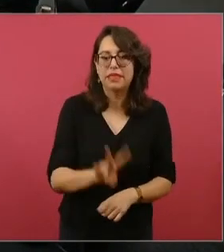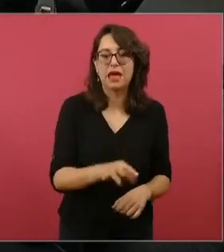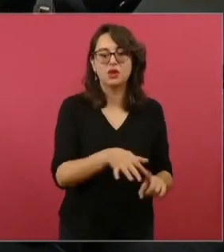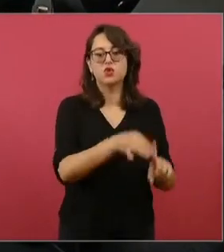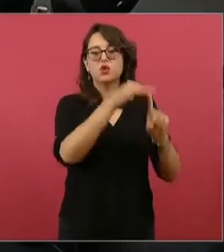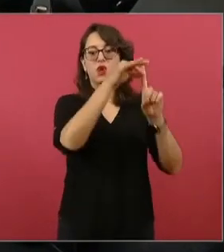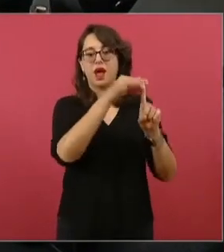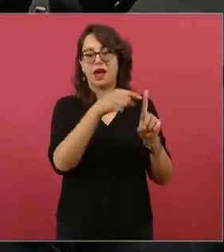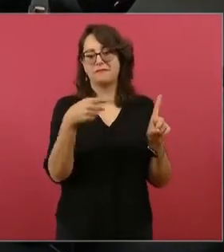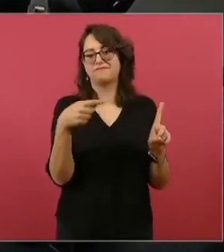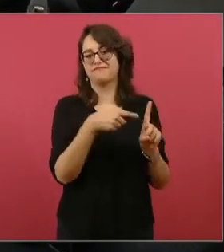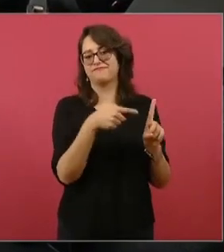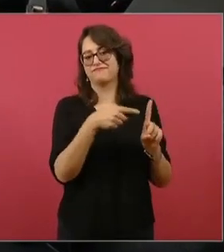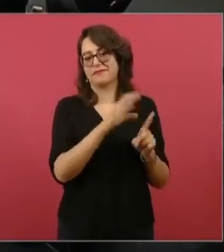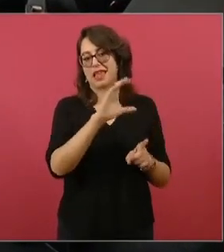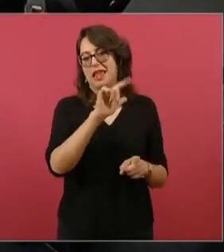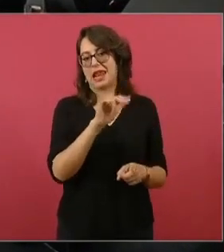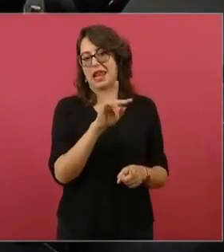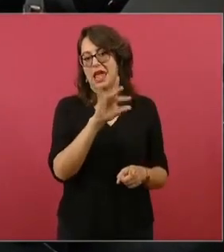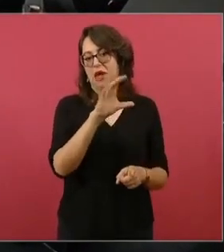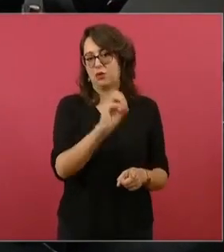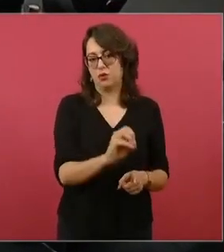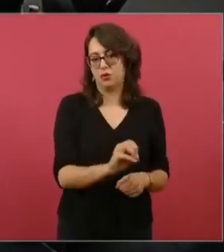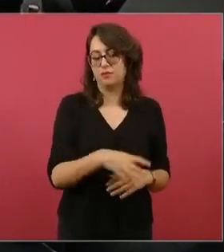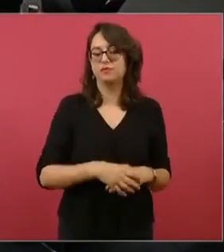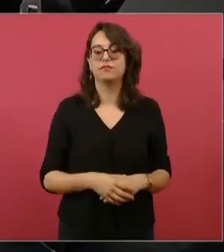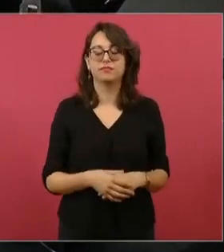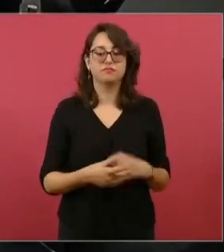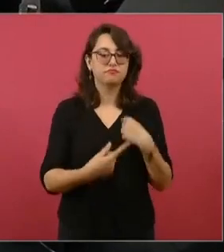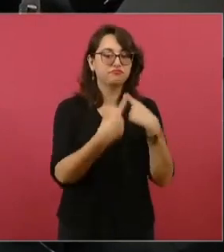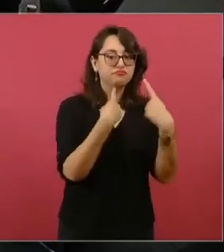Se están poniendo de acuerdo arriba,